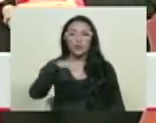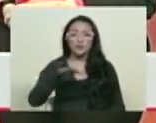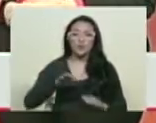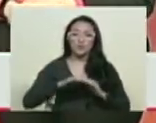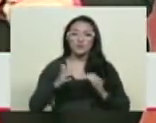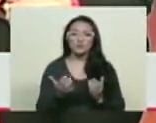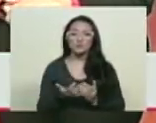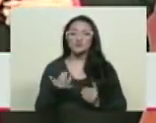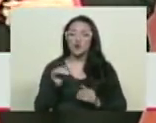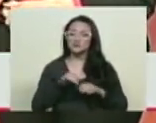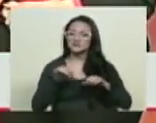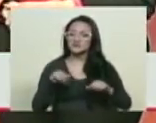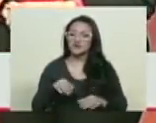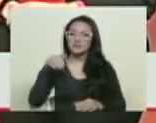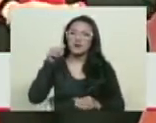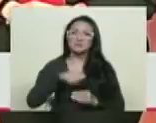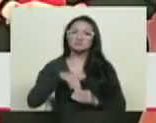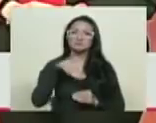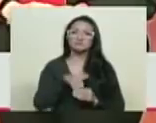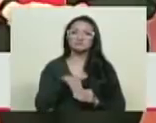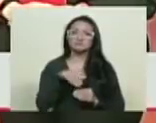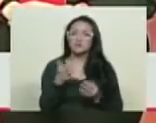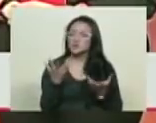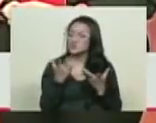sistema electoral automatizado